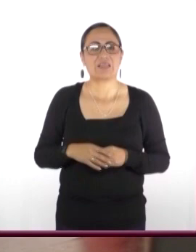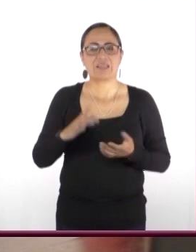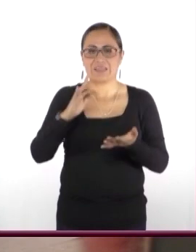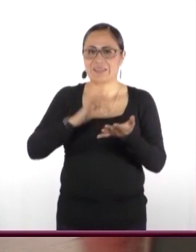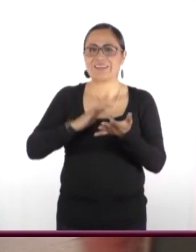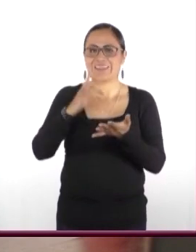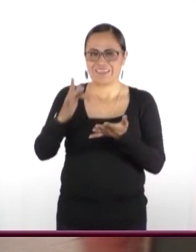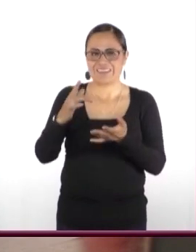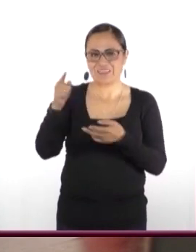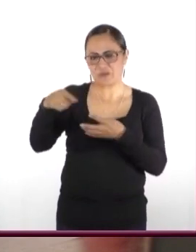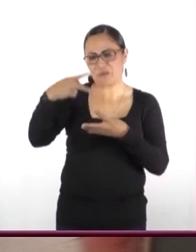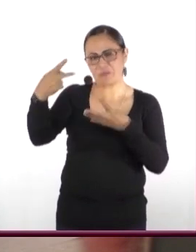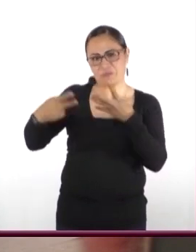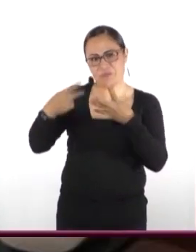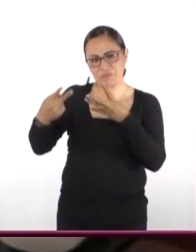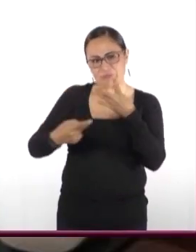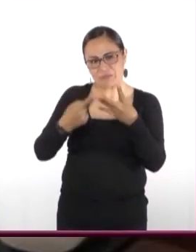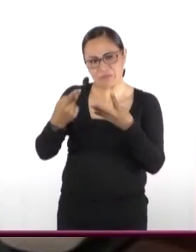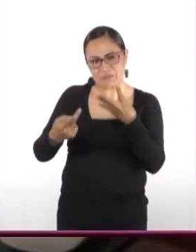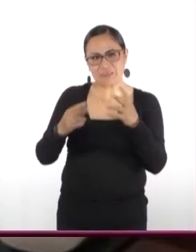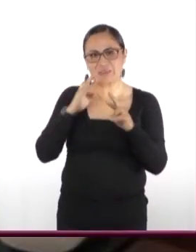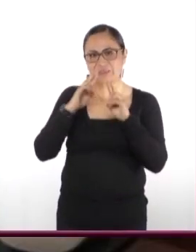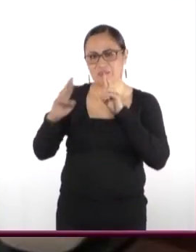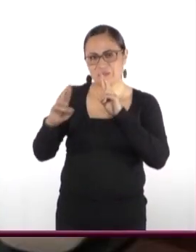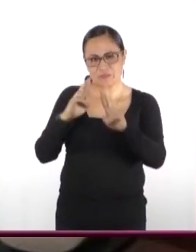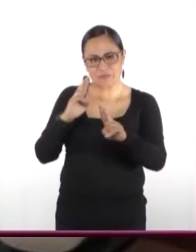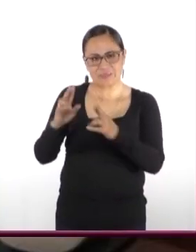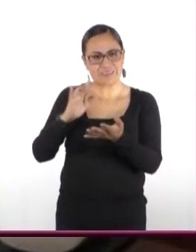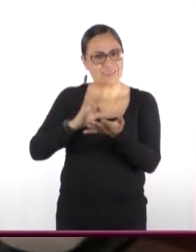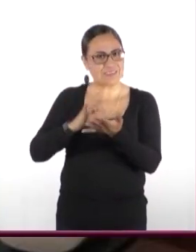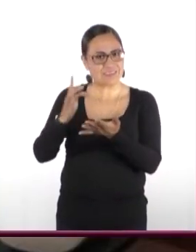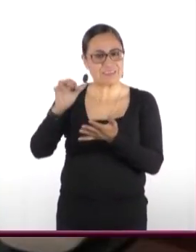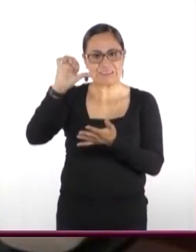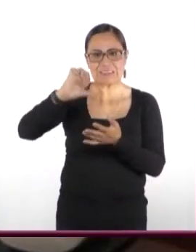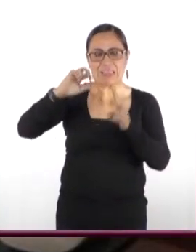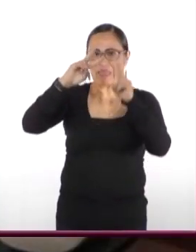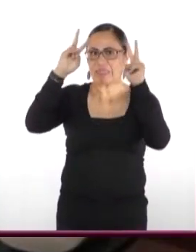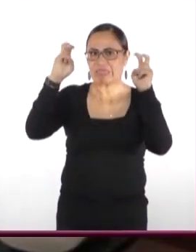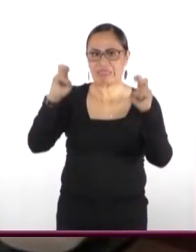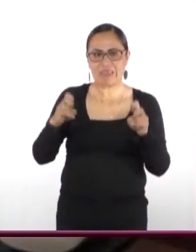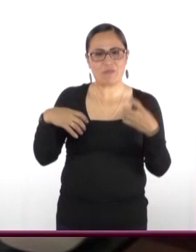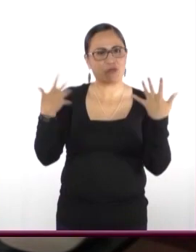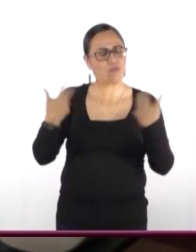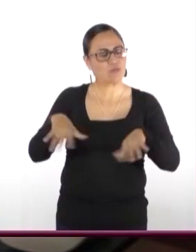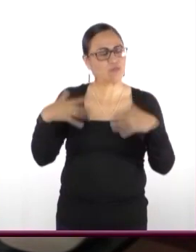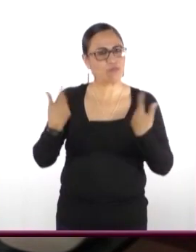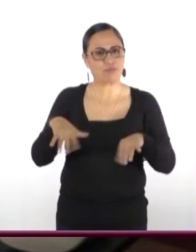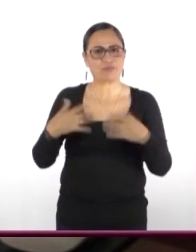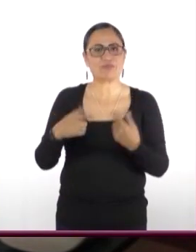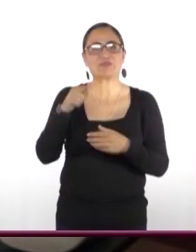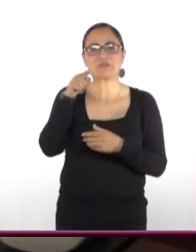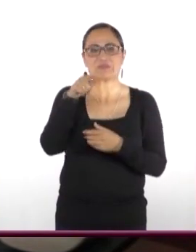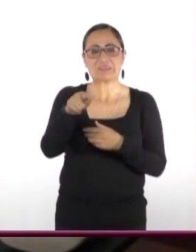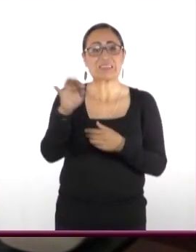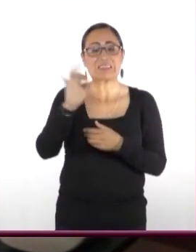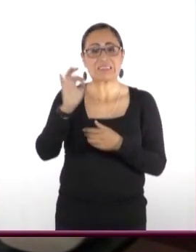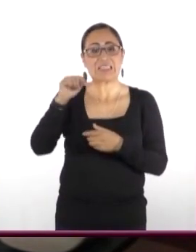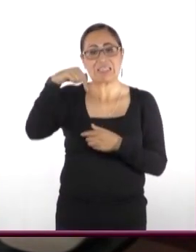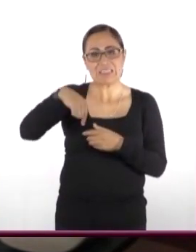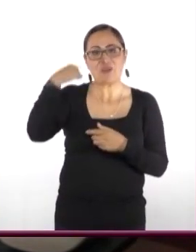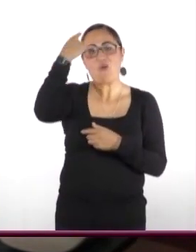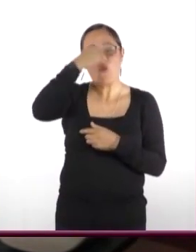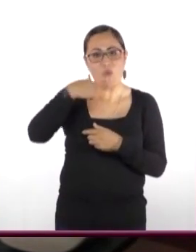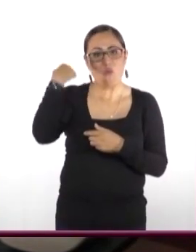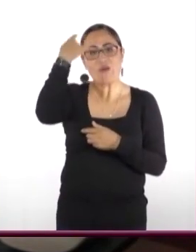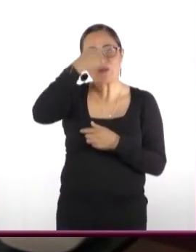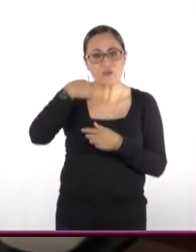muchas gracias por esta entrevista. De verdad, bueno, como ya nos habías dicho, este tema es vasto y creo que podríamos estar